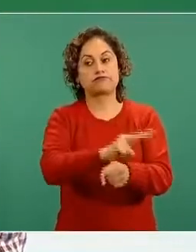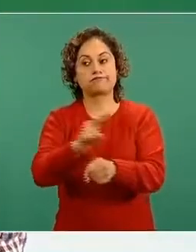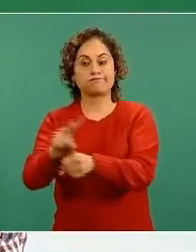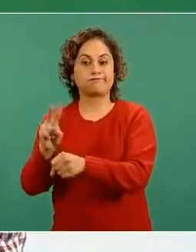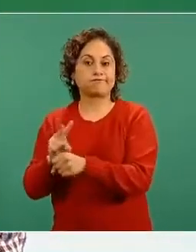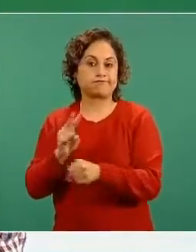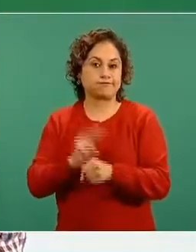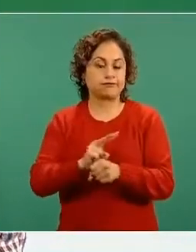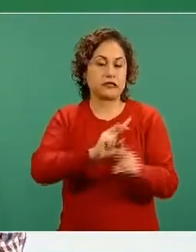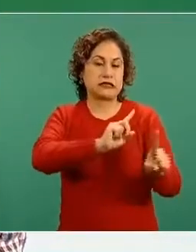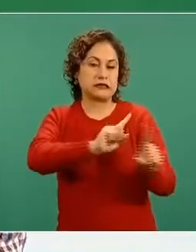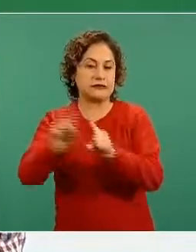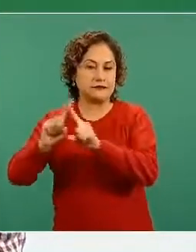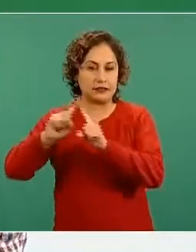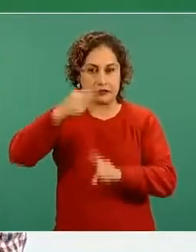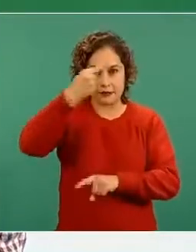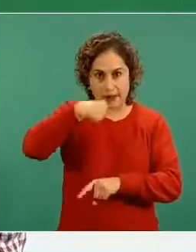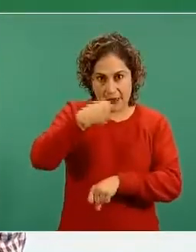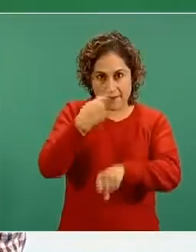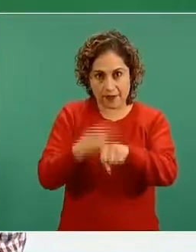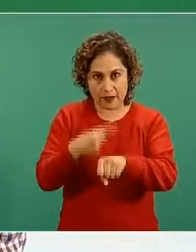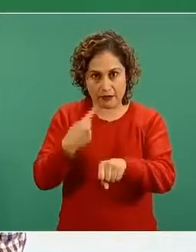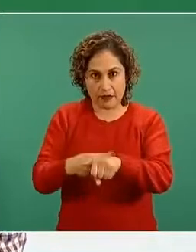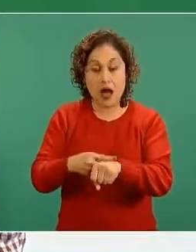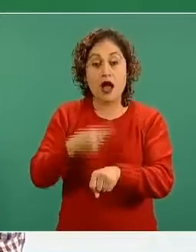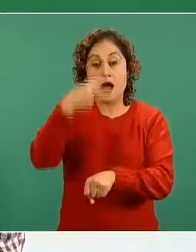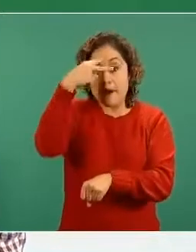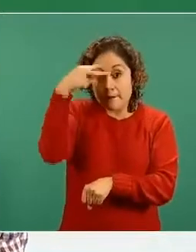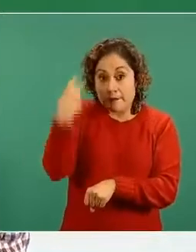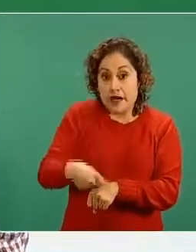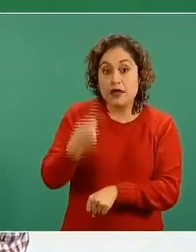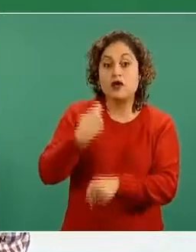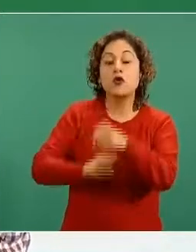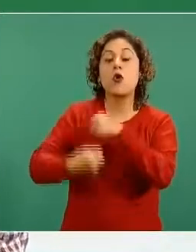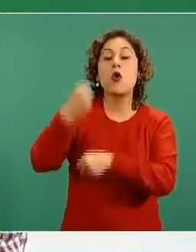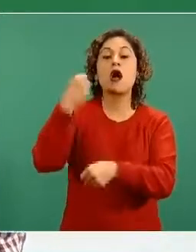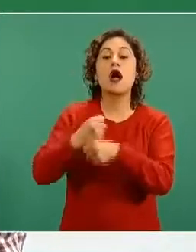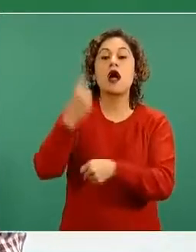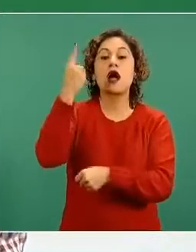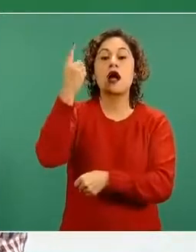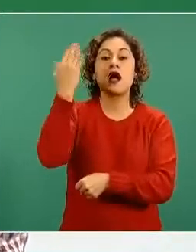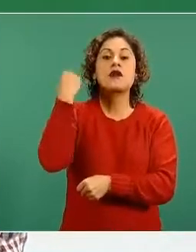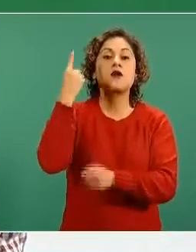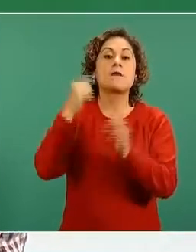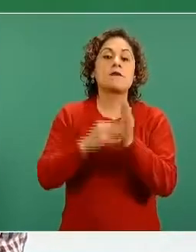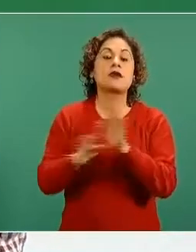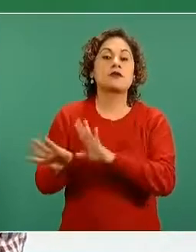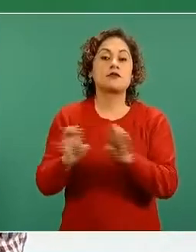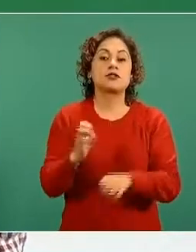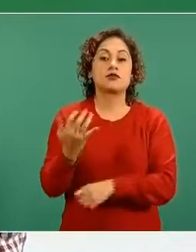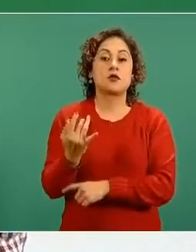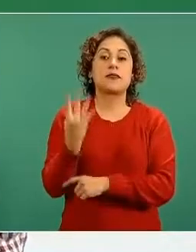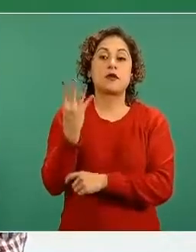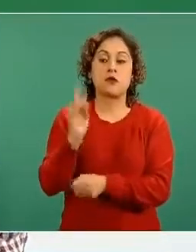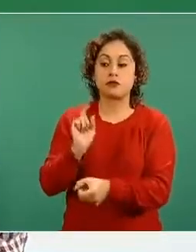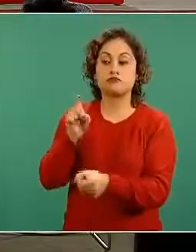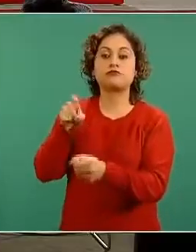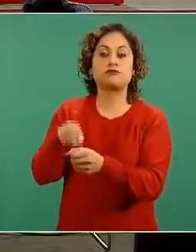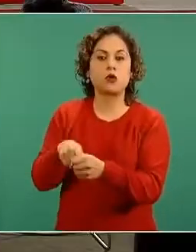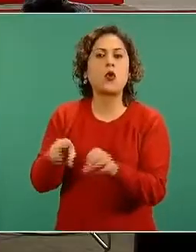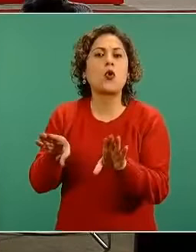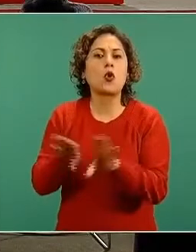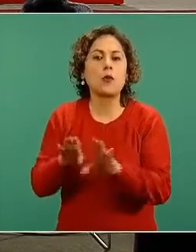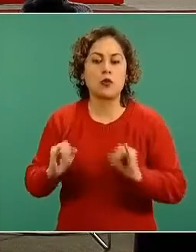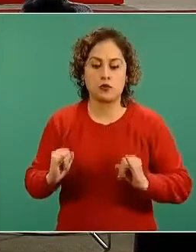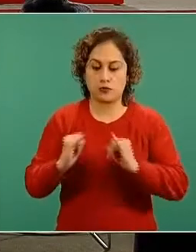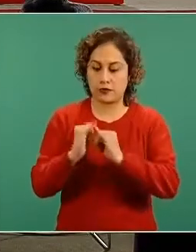Influenza, y México participa en él desde 1954, a través de nuestro INDRE, nuestro Laboratorio Nacional